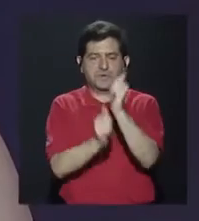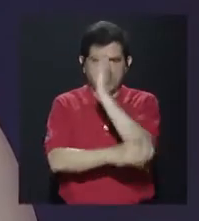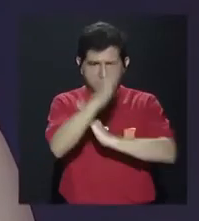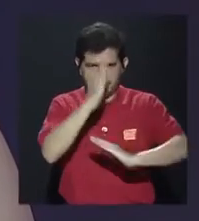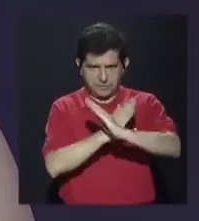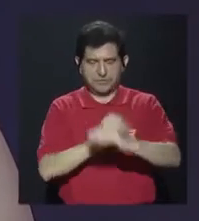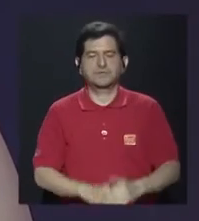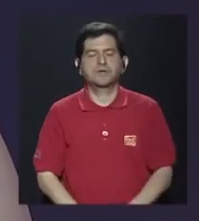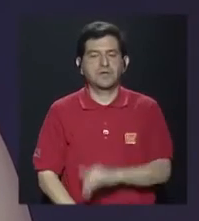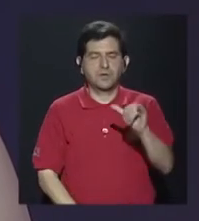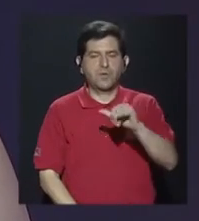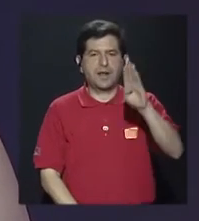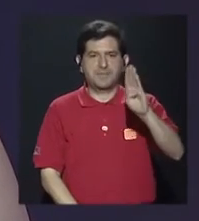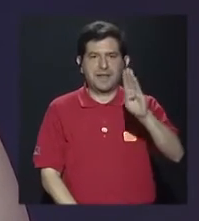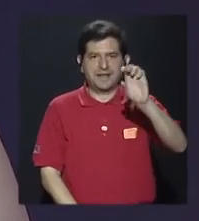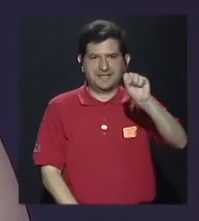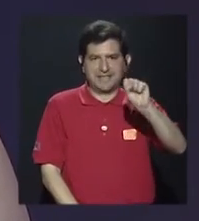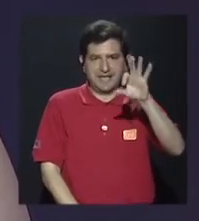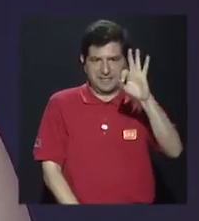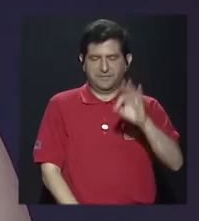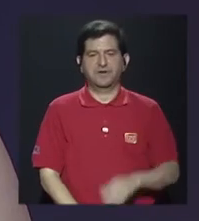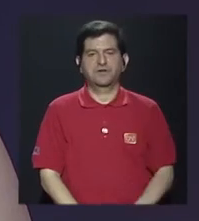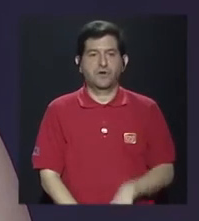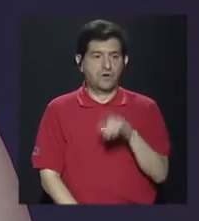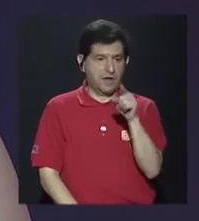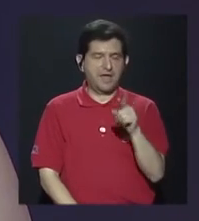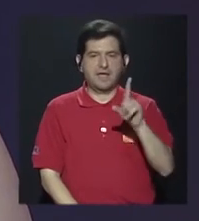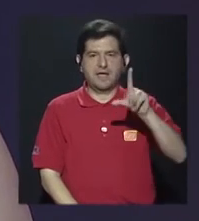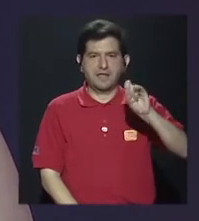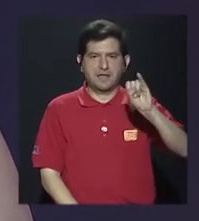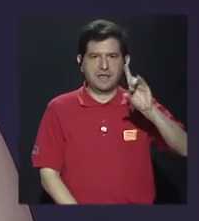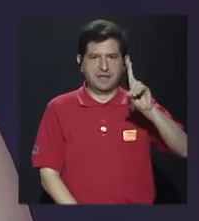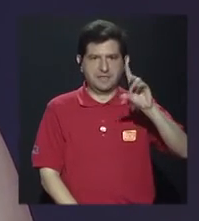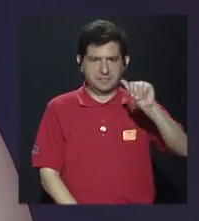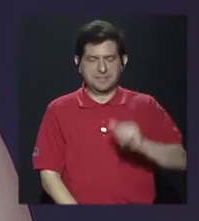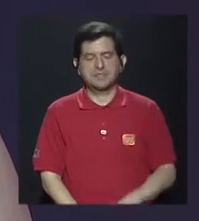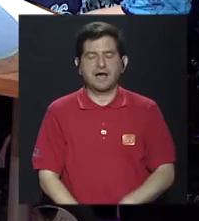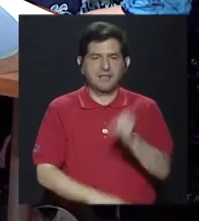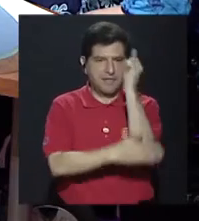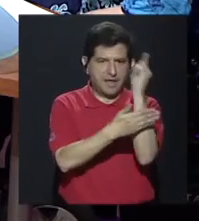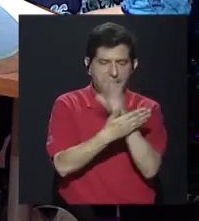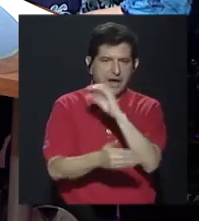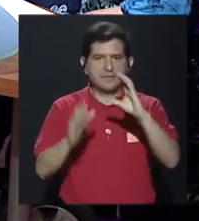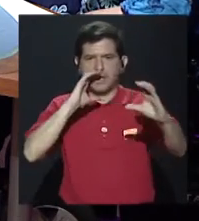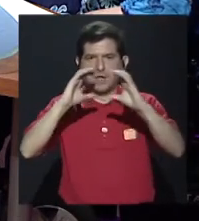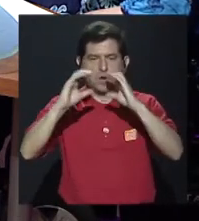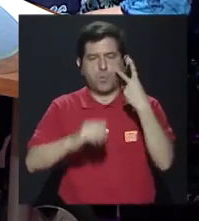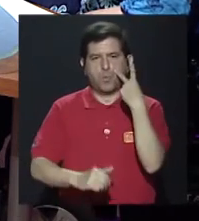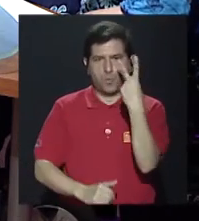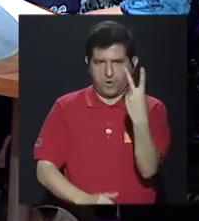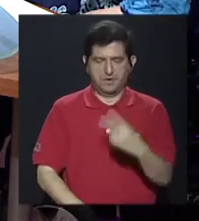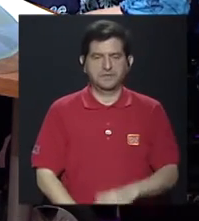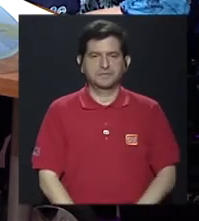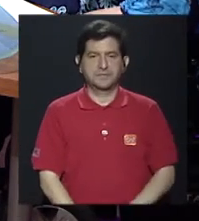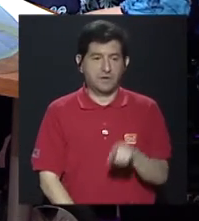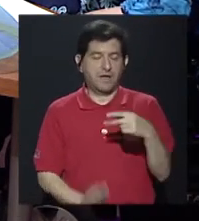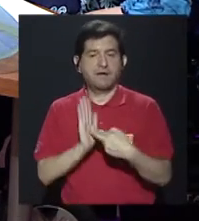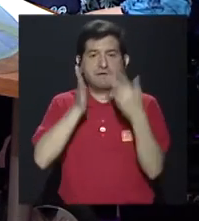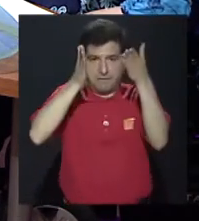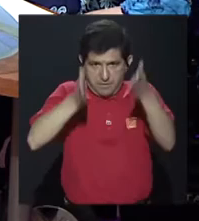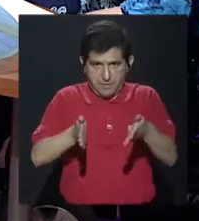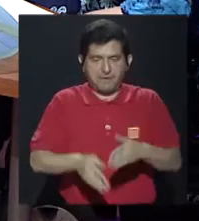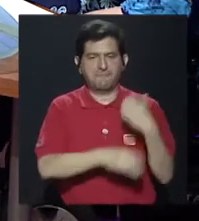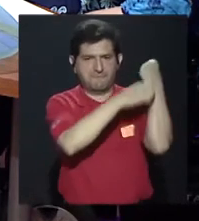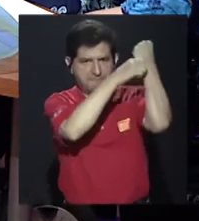Belki Sánchez Ferreón, quien es licenciada en Arte y Comunicación Visual y es representante